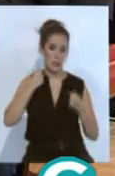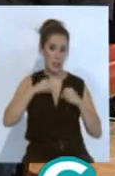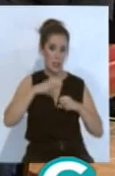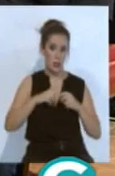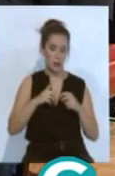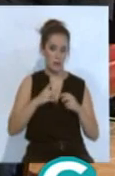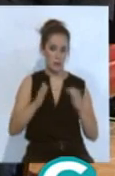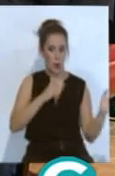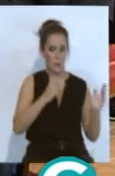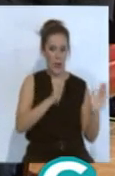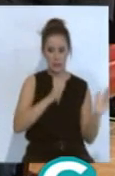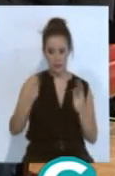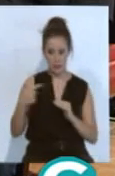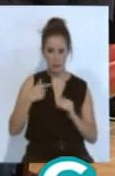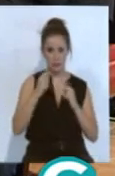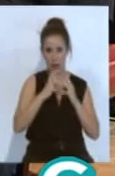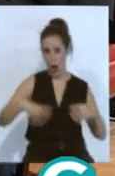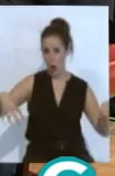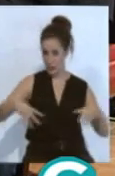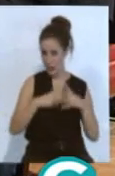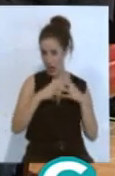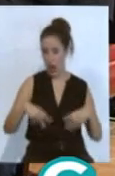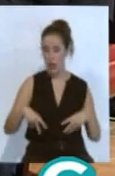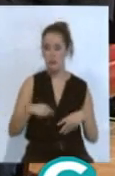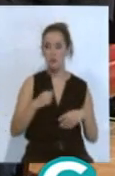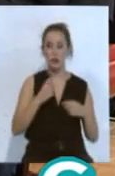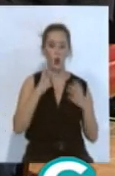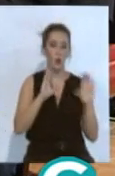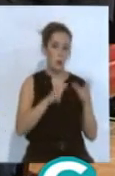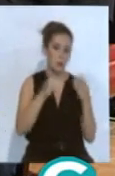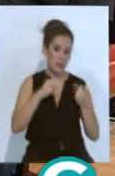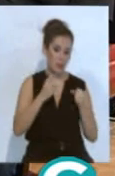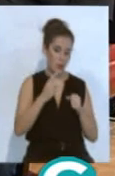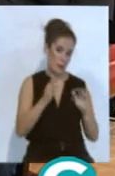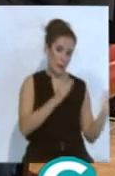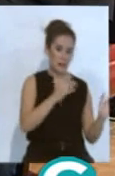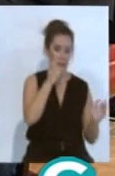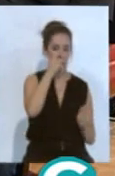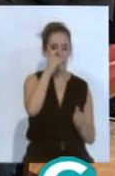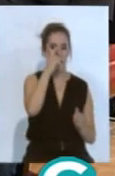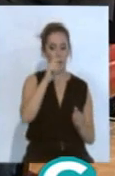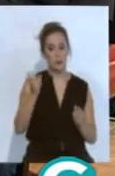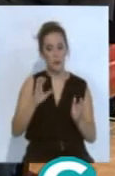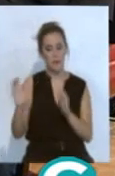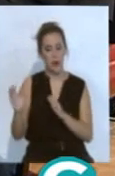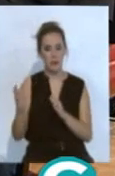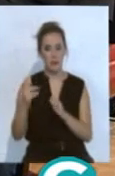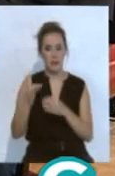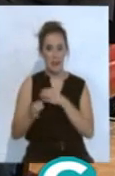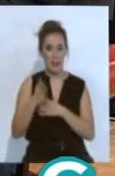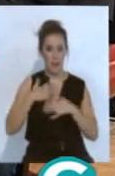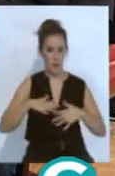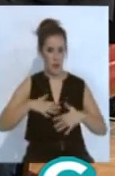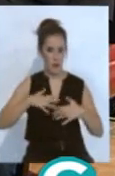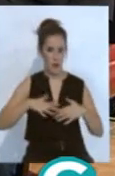estaba cortado en dos partes, ¿no? Con una cortina en medio. Estaba el grupo ensayando en una parte y en la otra parte estaba creándose el